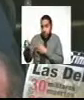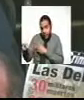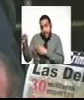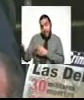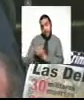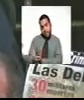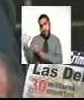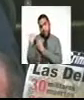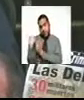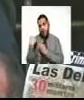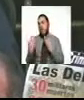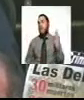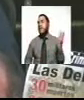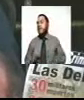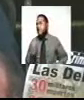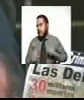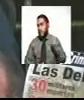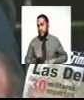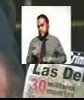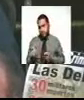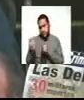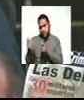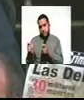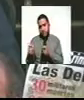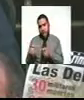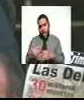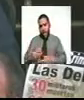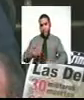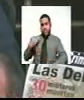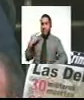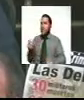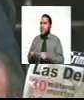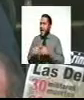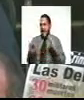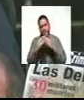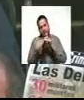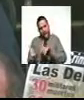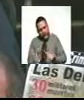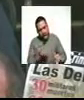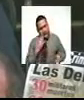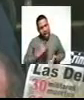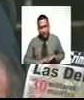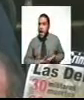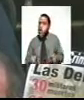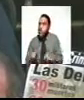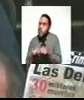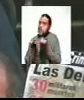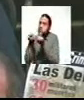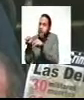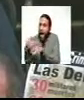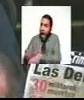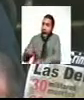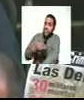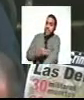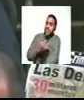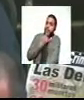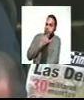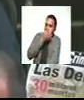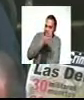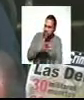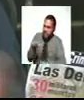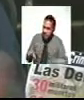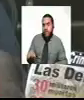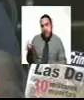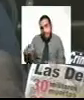la responsabilidad de limpiar la casa, la que es su casa en su gestión.